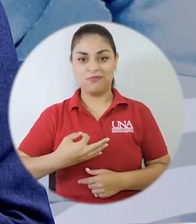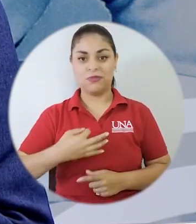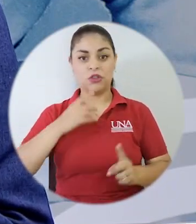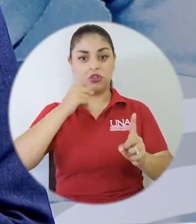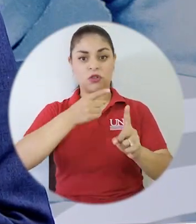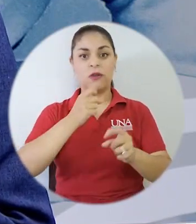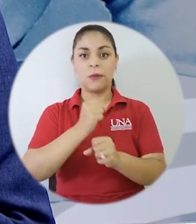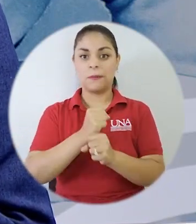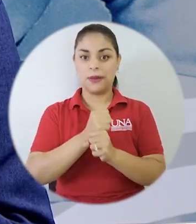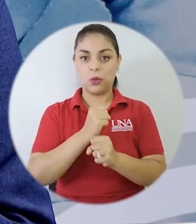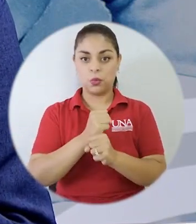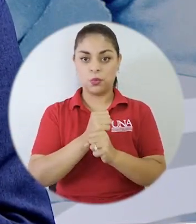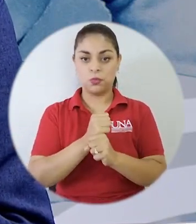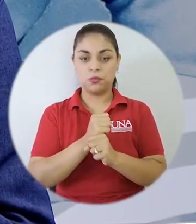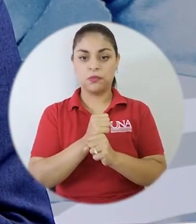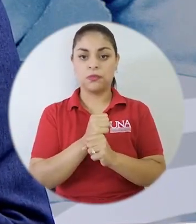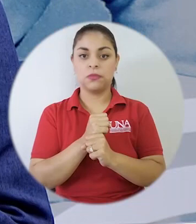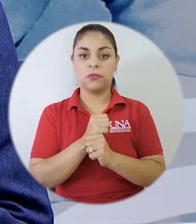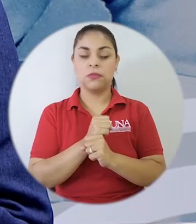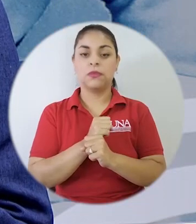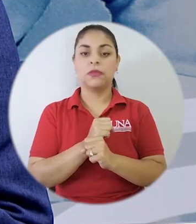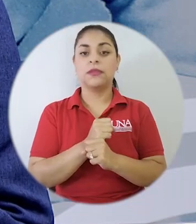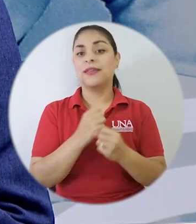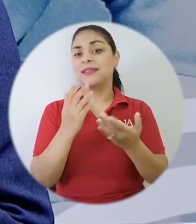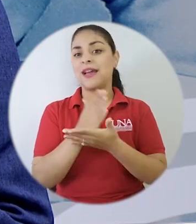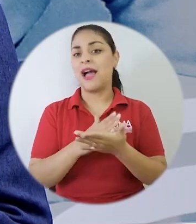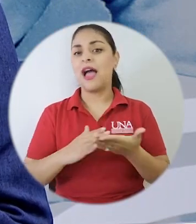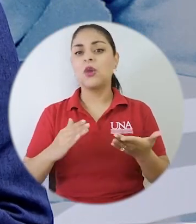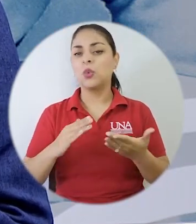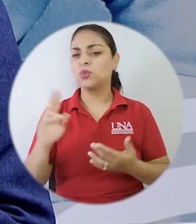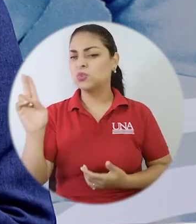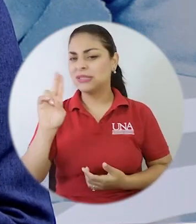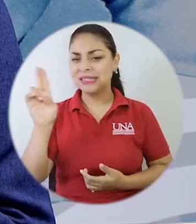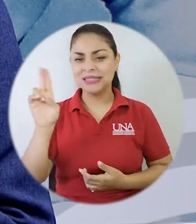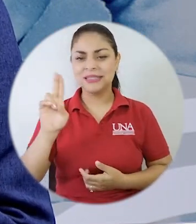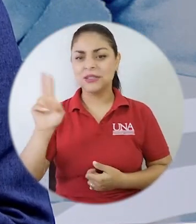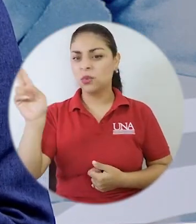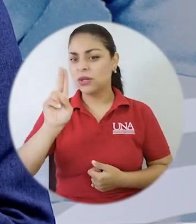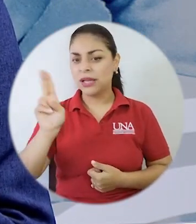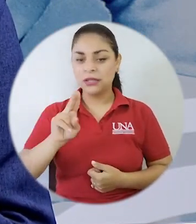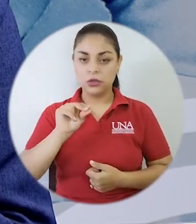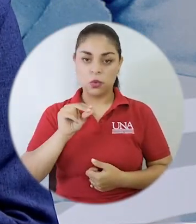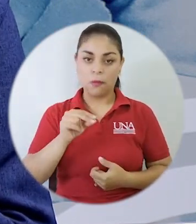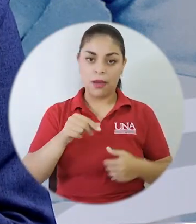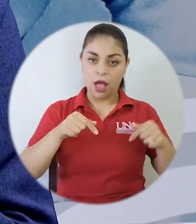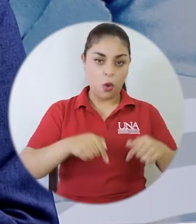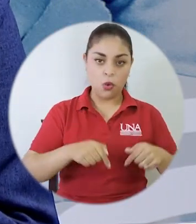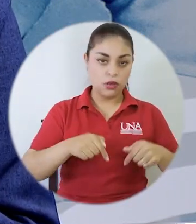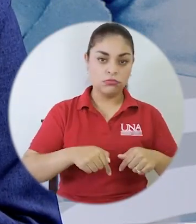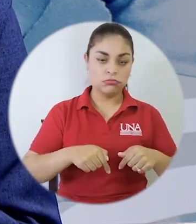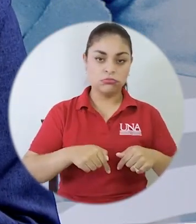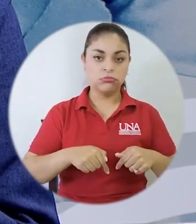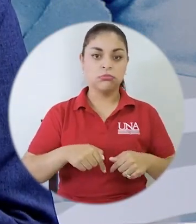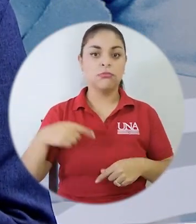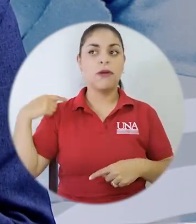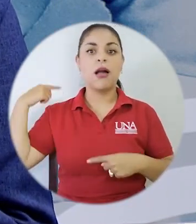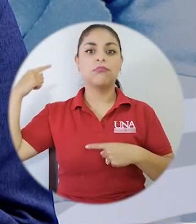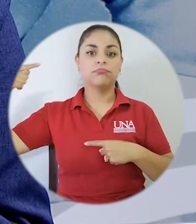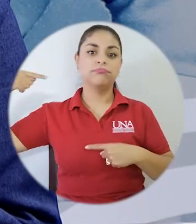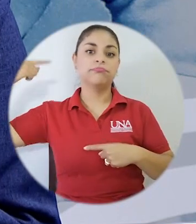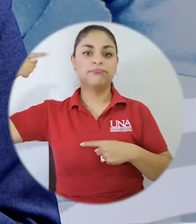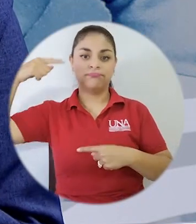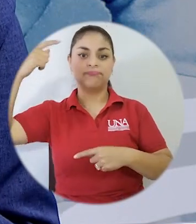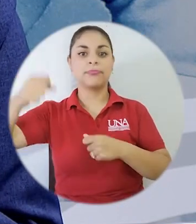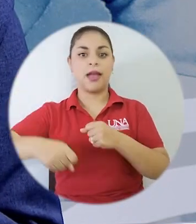la informalidad en el tema de empleo es una cosa reurgente, no para hoy, sino como para